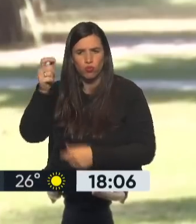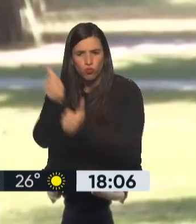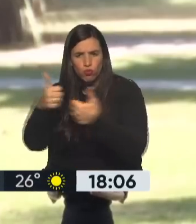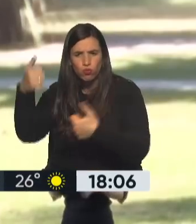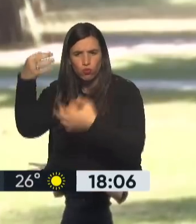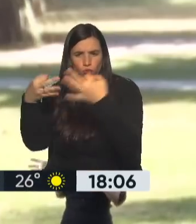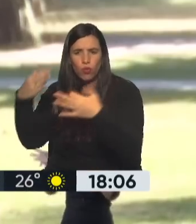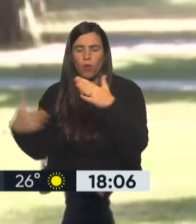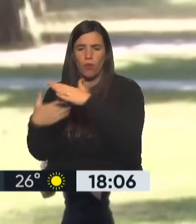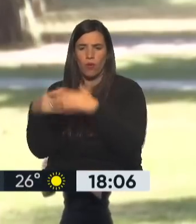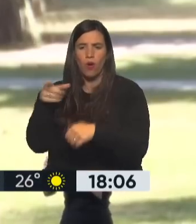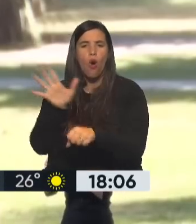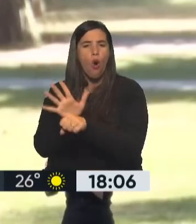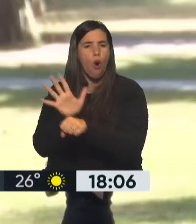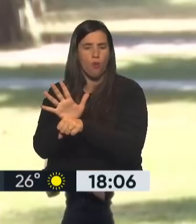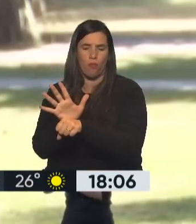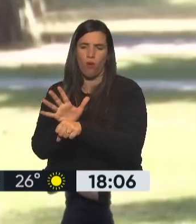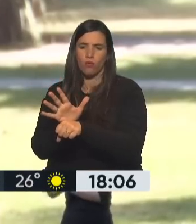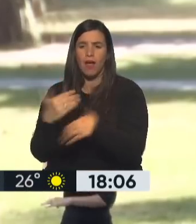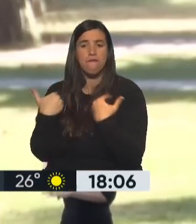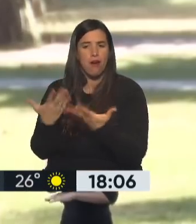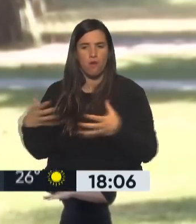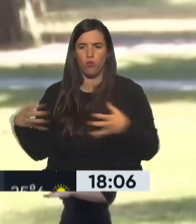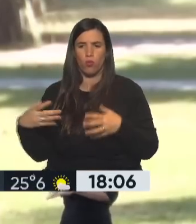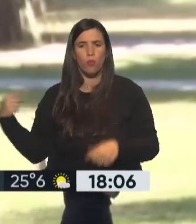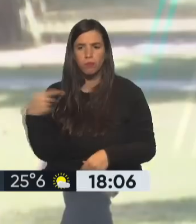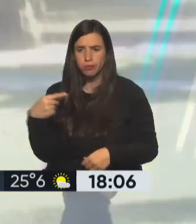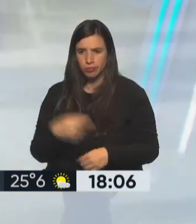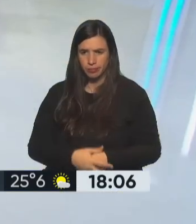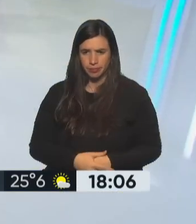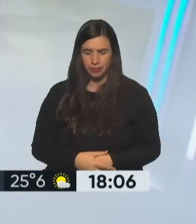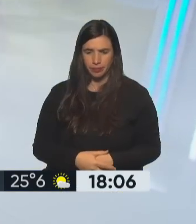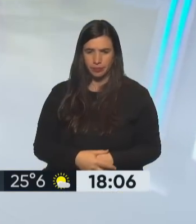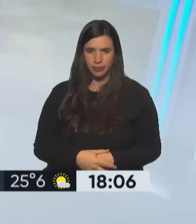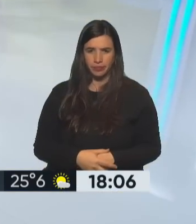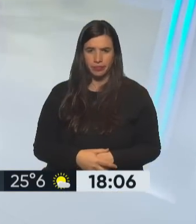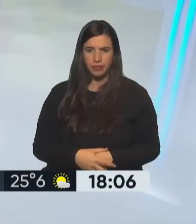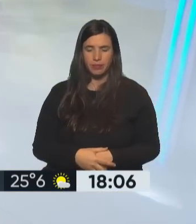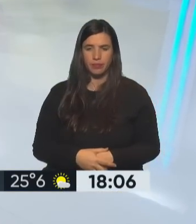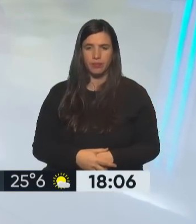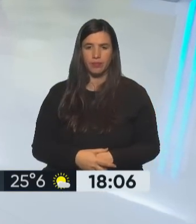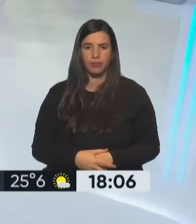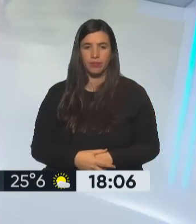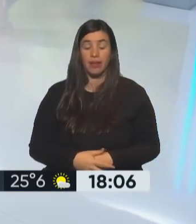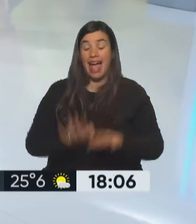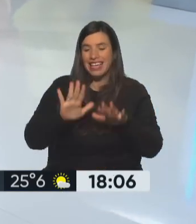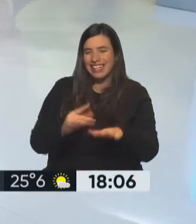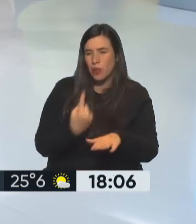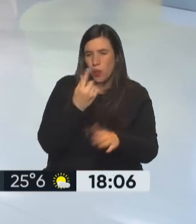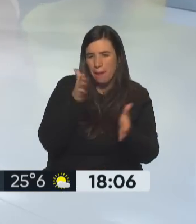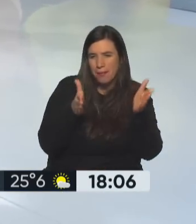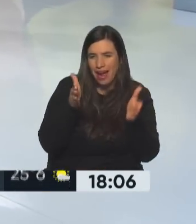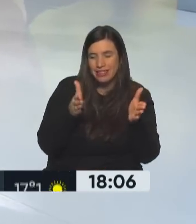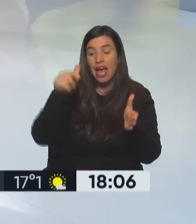grupos concentrados de poder económico y mediático. Hasta aquí una primera parte. Veremos ahora una